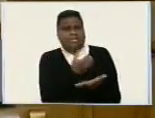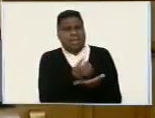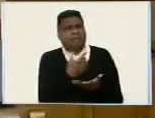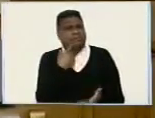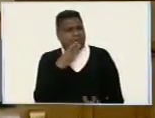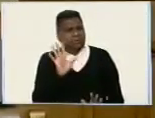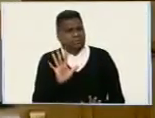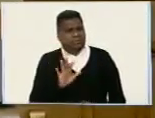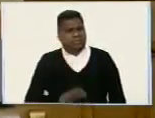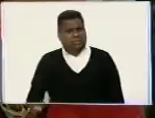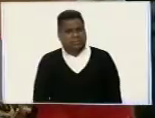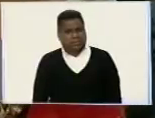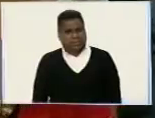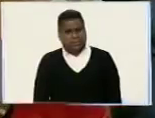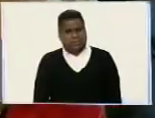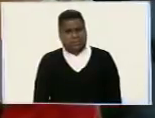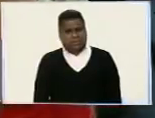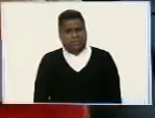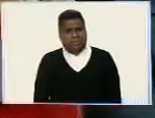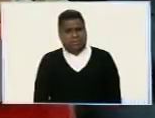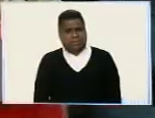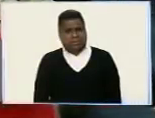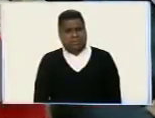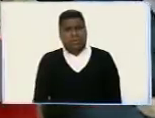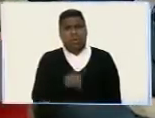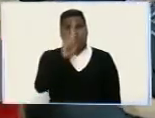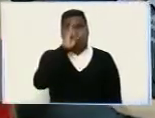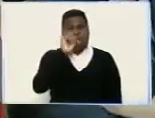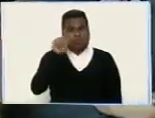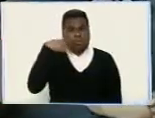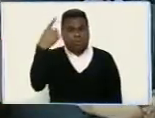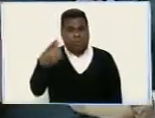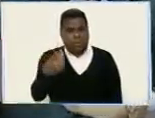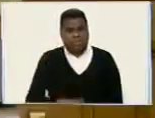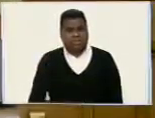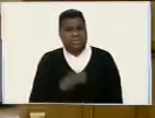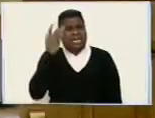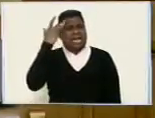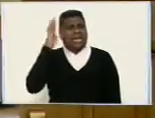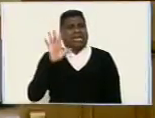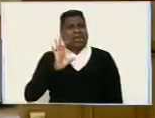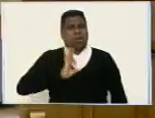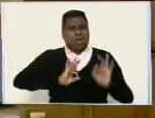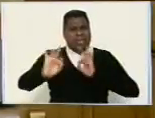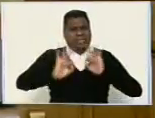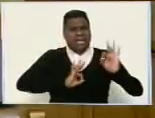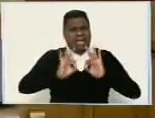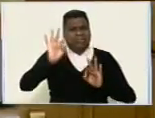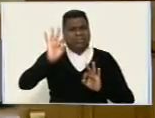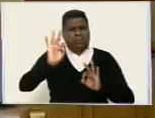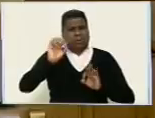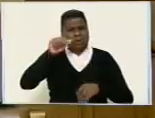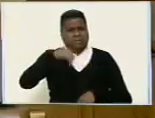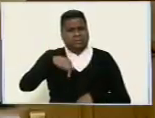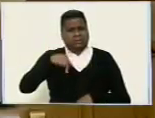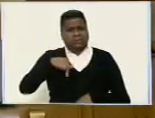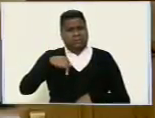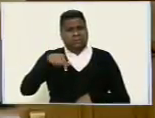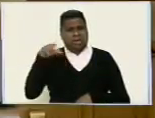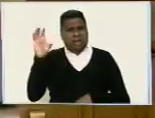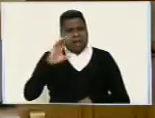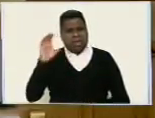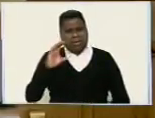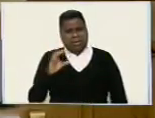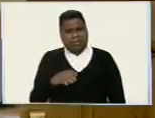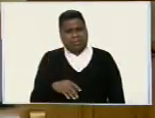Ajá. Entonces, un año después, creo que del Teatro Municipal de Caracas, 15 de marzo,